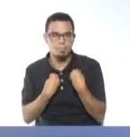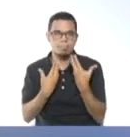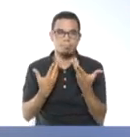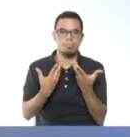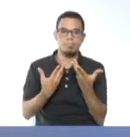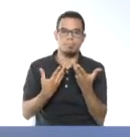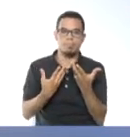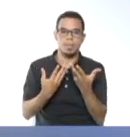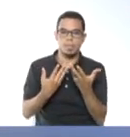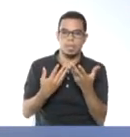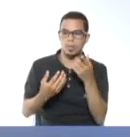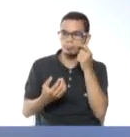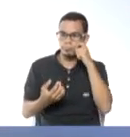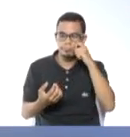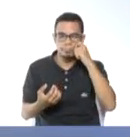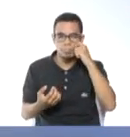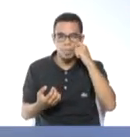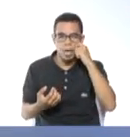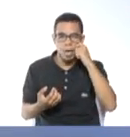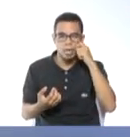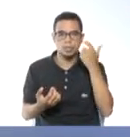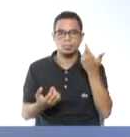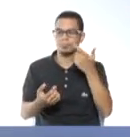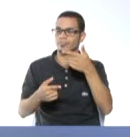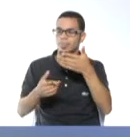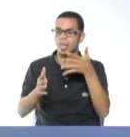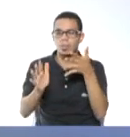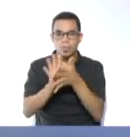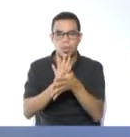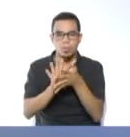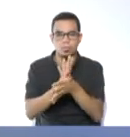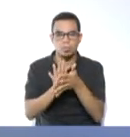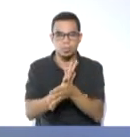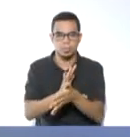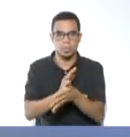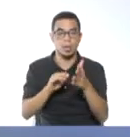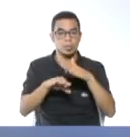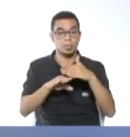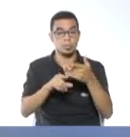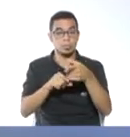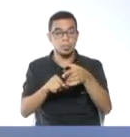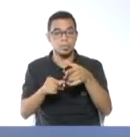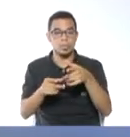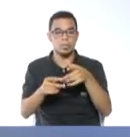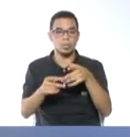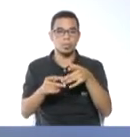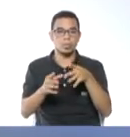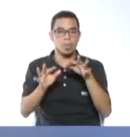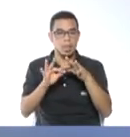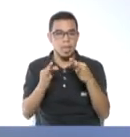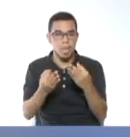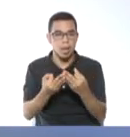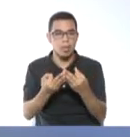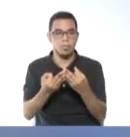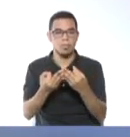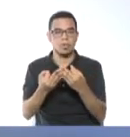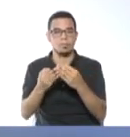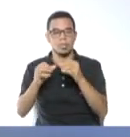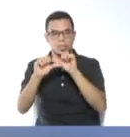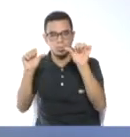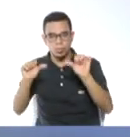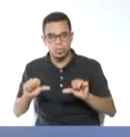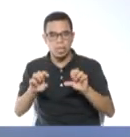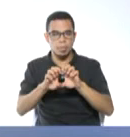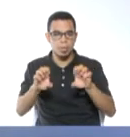ver contextos rurales, ver contextos de frontera, pero la educación juega un papel muy importante desde las familias, pero también un sistema